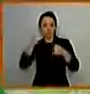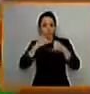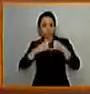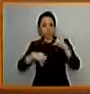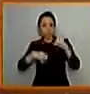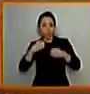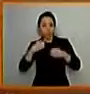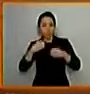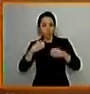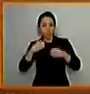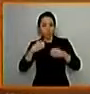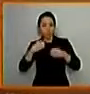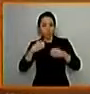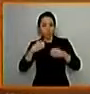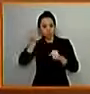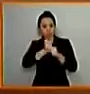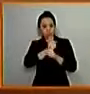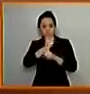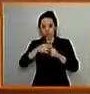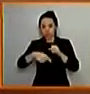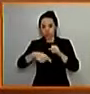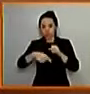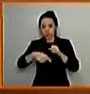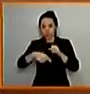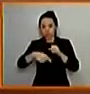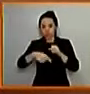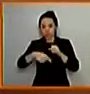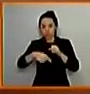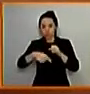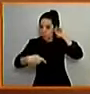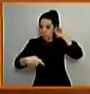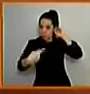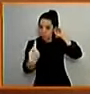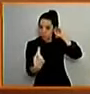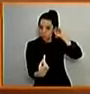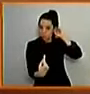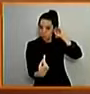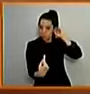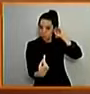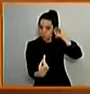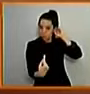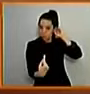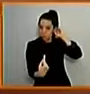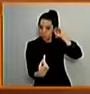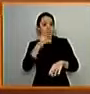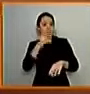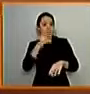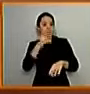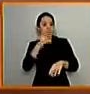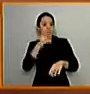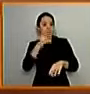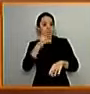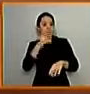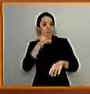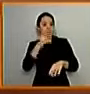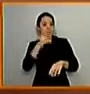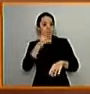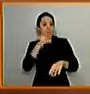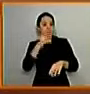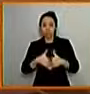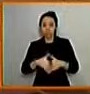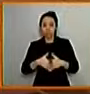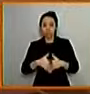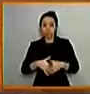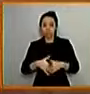el sorteo soñando y ganando con nuestro juego de la diaria y más uno. Pero antes les muestro en una toma cerrada que ambas de nuestras máquinas contienen